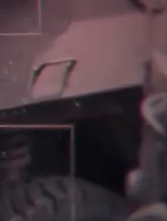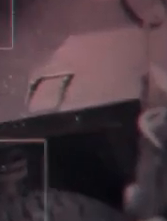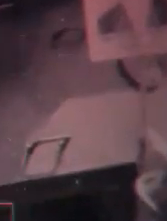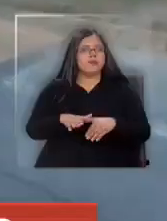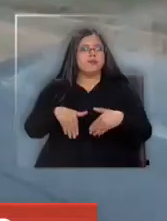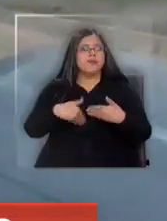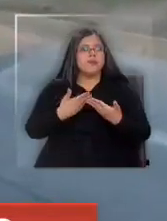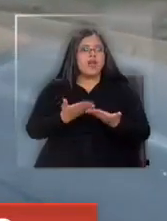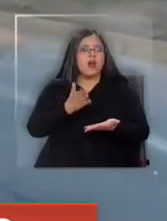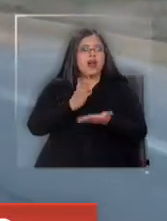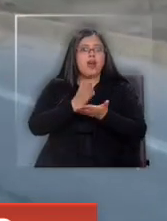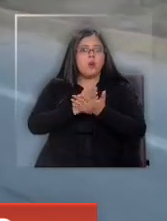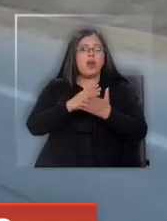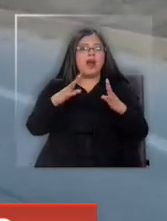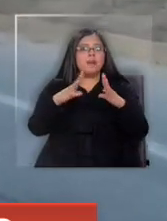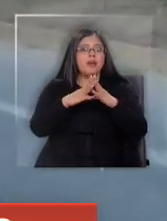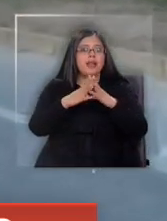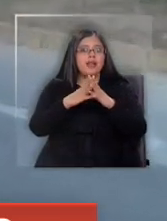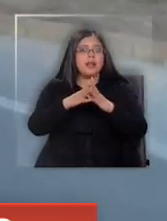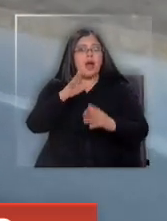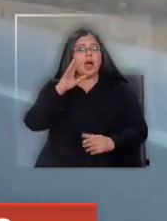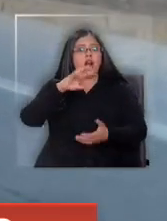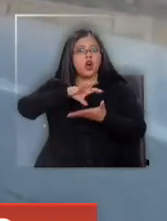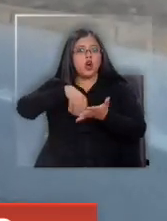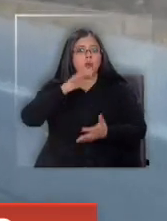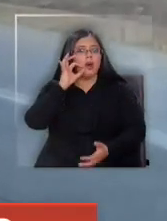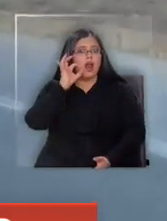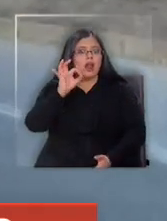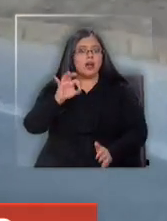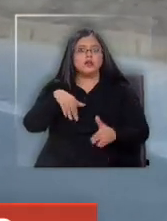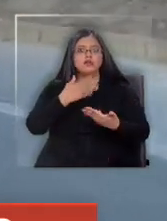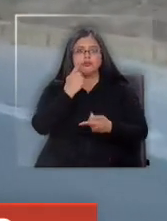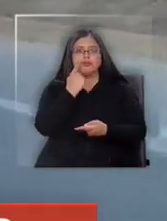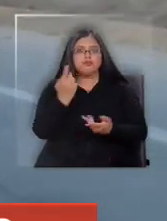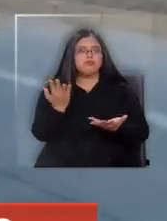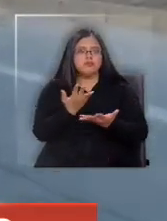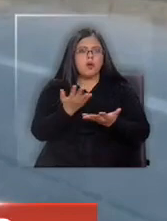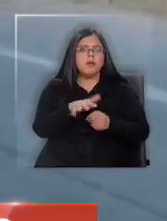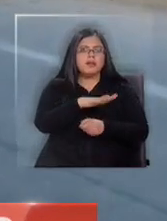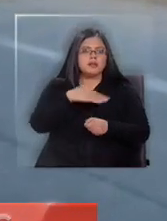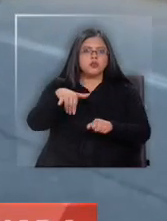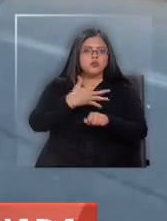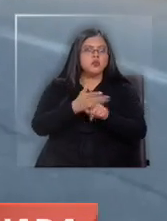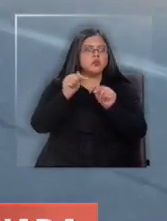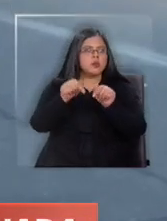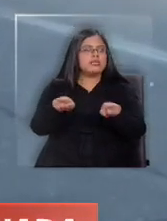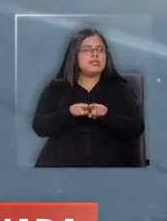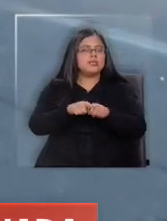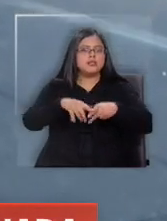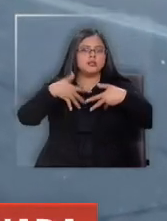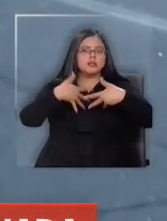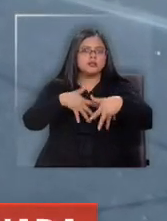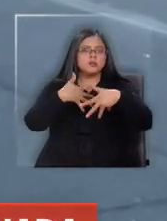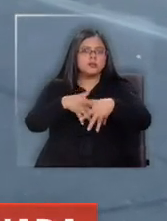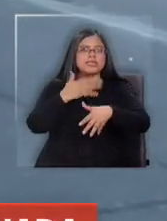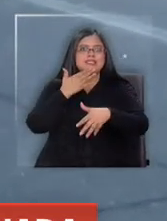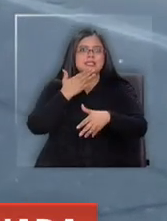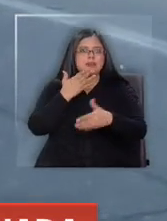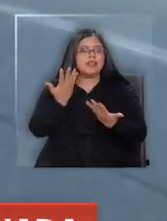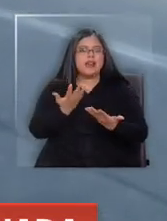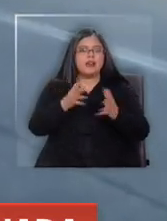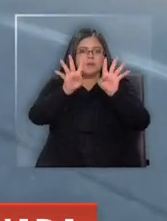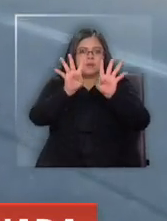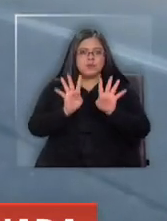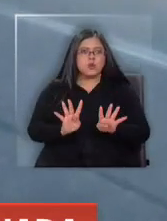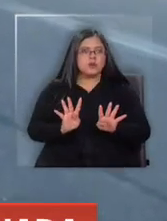Vamos a Escuela Militar en la comuna de Las Condes. Rodrigo Arellano, estamos contigo para ver cómo se da esta situación, dónde siguen las manifestaciones y también la presencia,